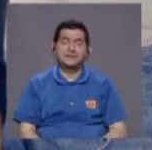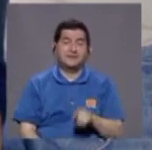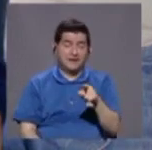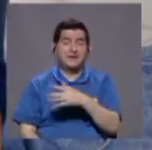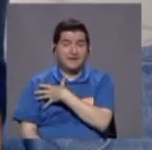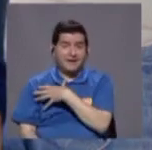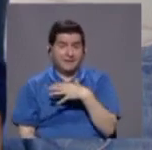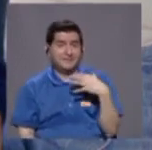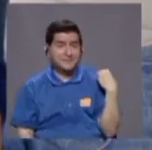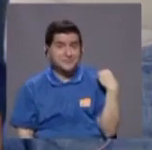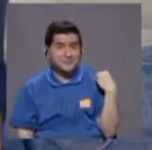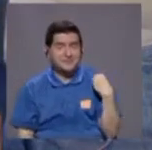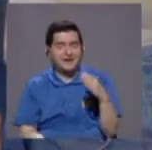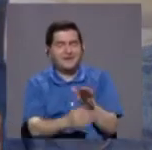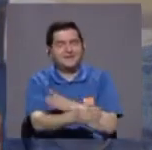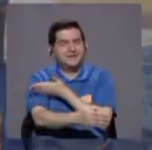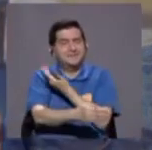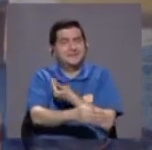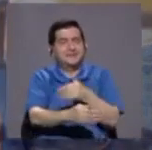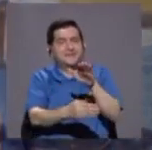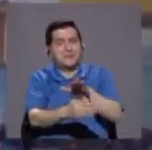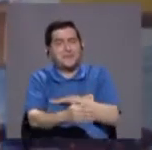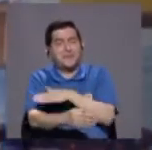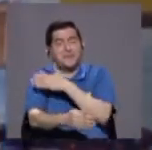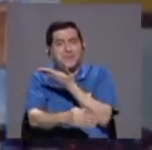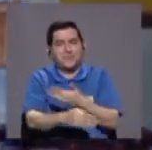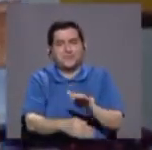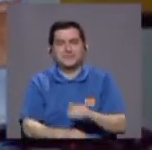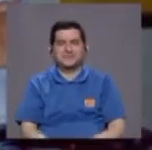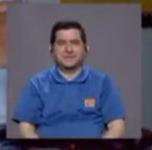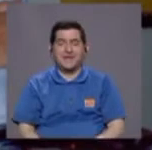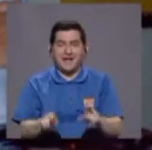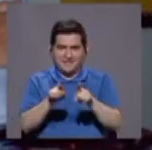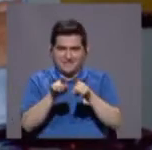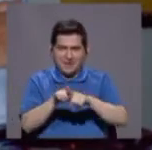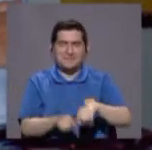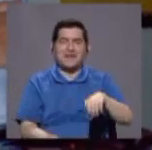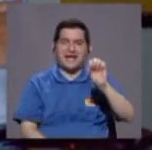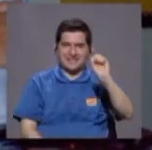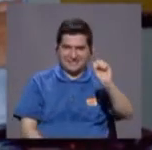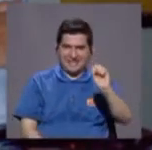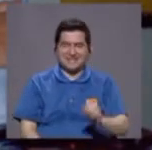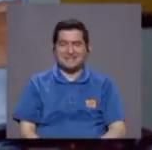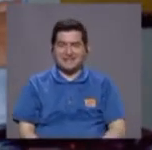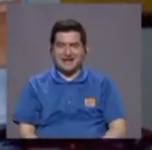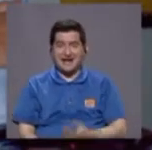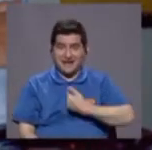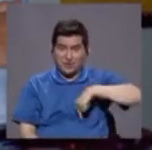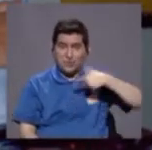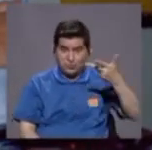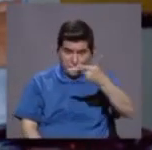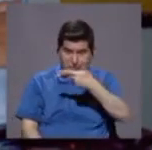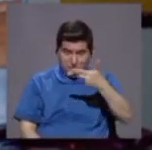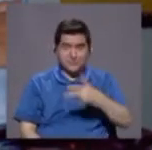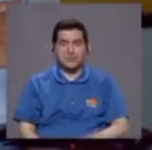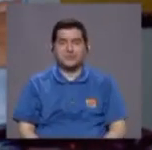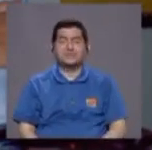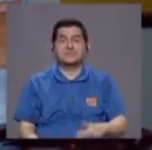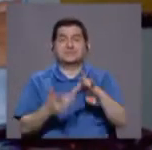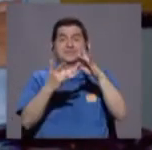de la música. Santiago es otro de los amantes de la música aquí de los tres, especialmente de la